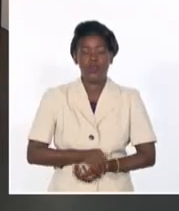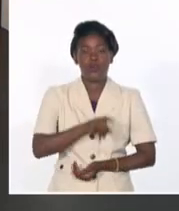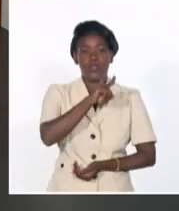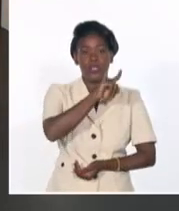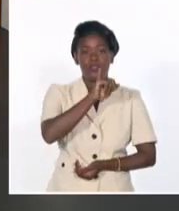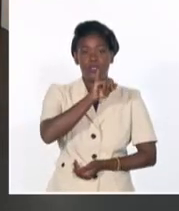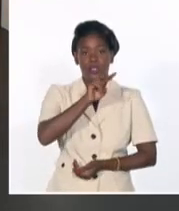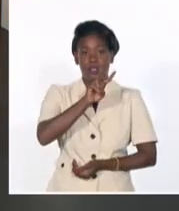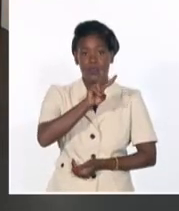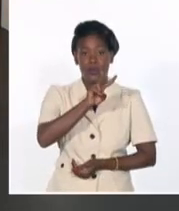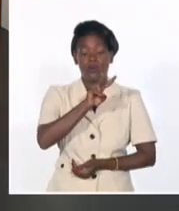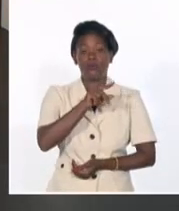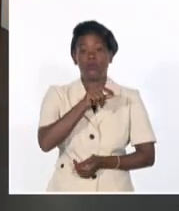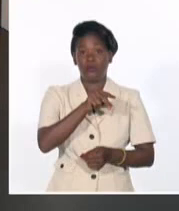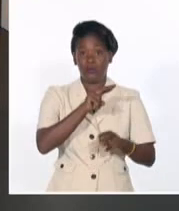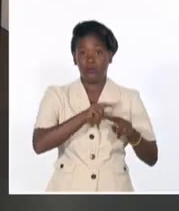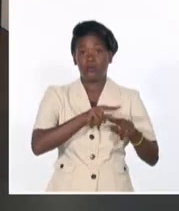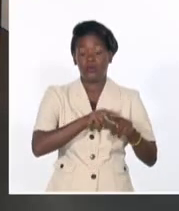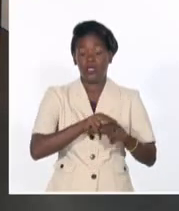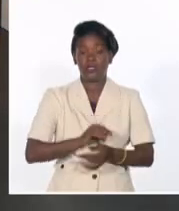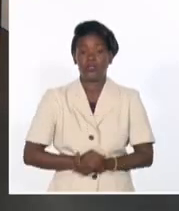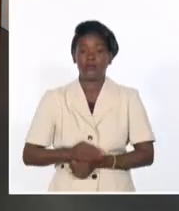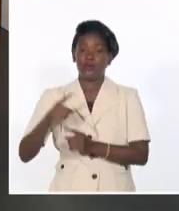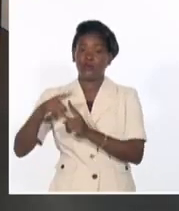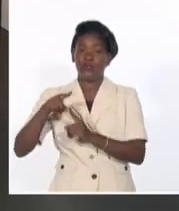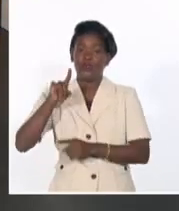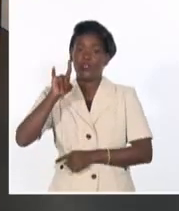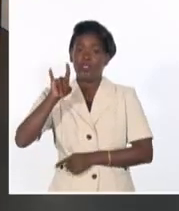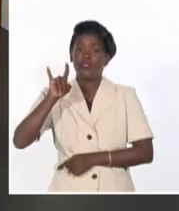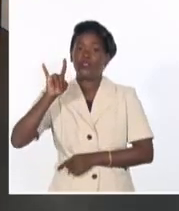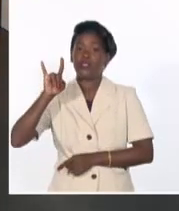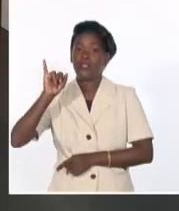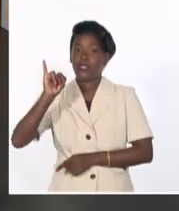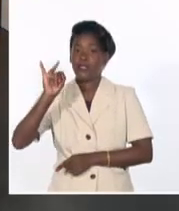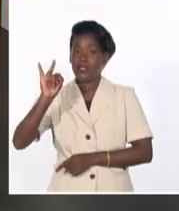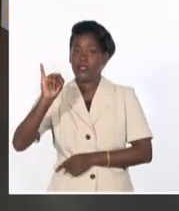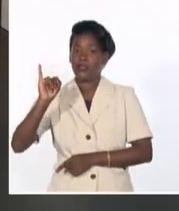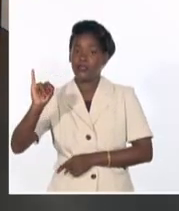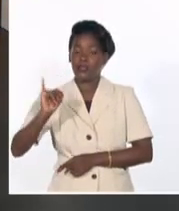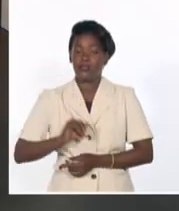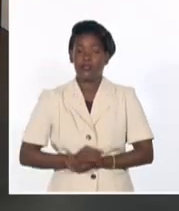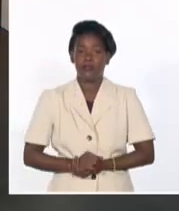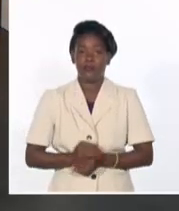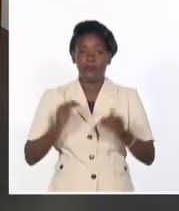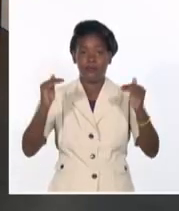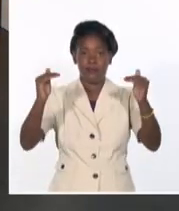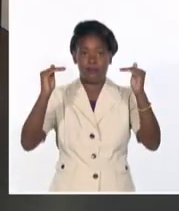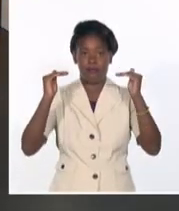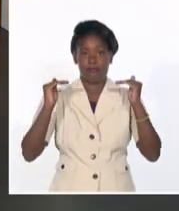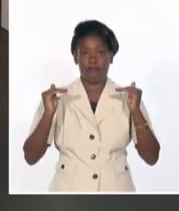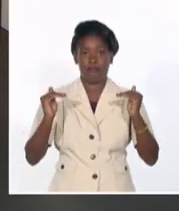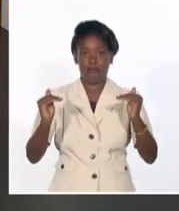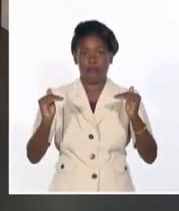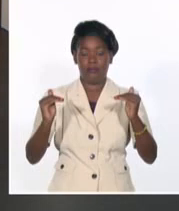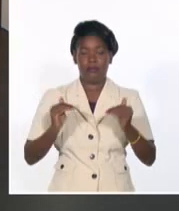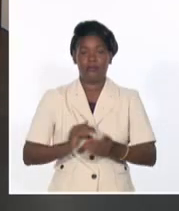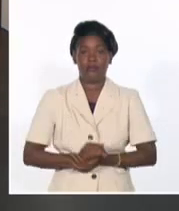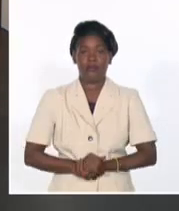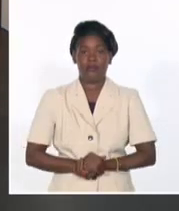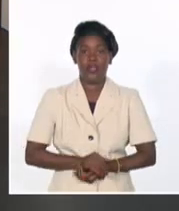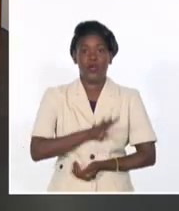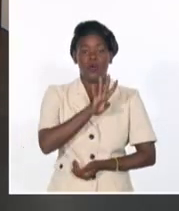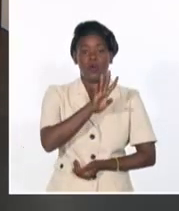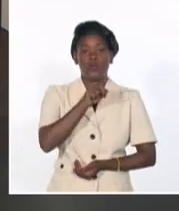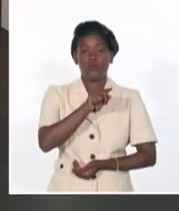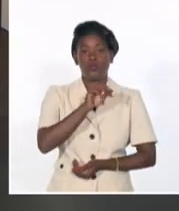Las Tunas 976. El promedio de carreras limpias relacionados con los lanzadores de ambos conjuntos,